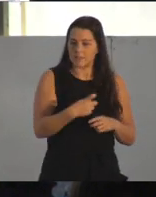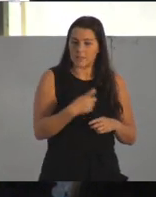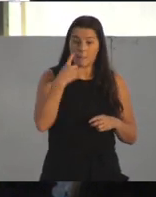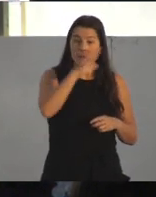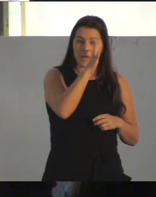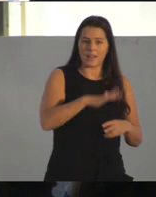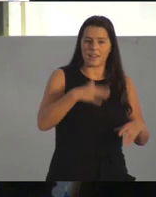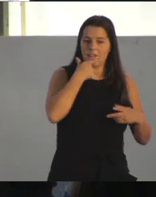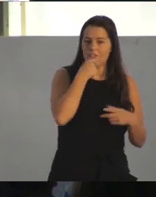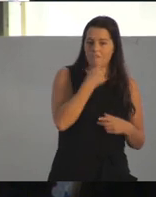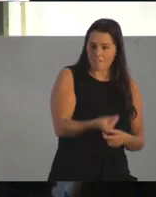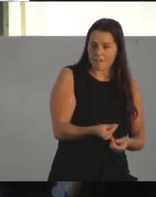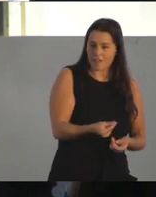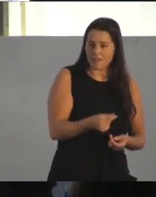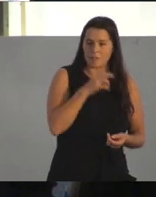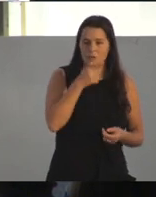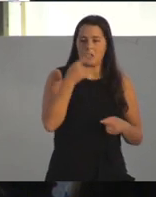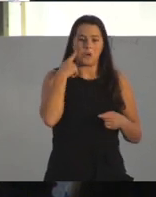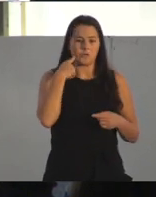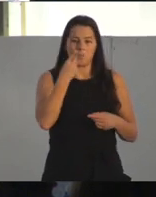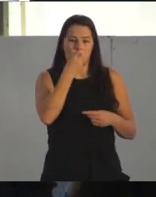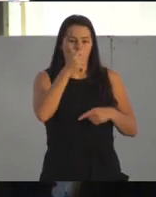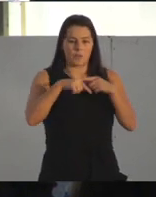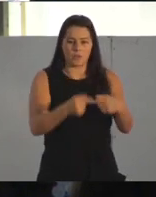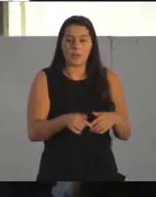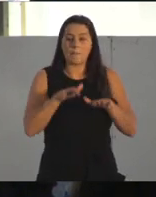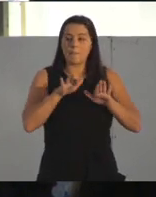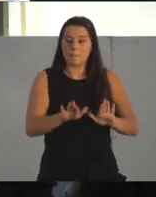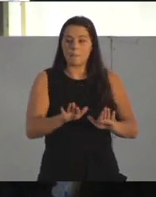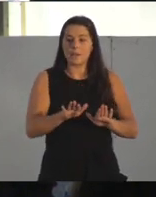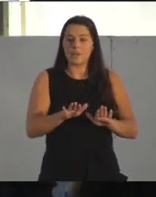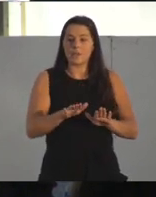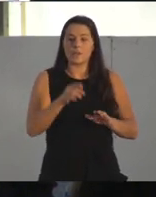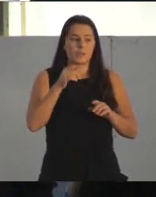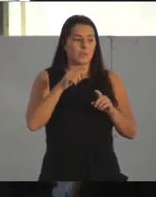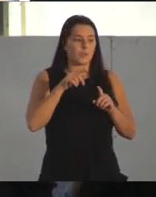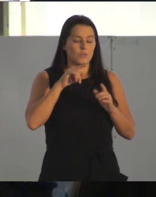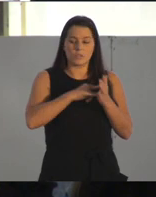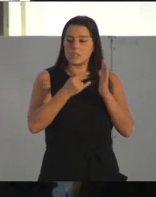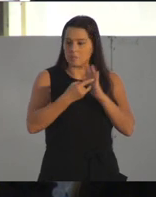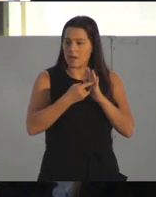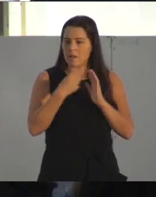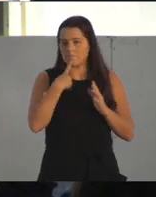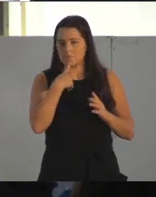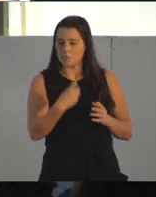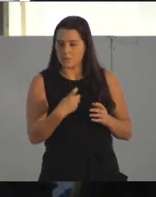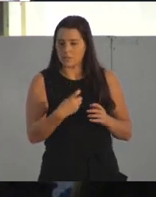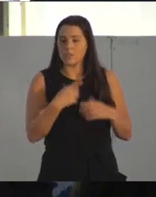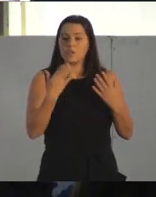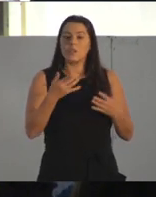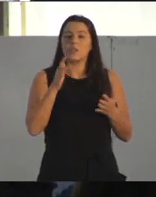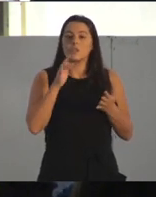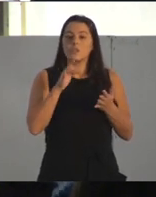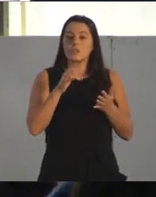porque lo hacemos todos los días, pero es complejo. Luego, ni el diagnóstico ni el abordaje lo puede hacer una persona. Solemos recurrir, o nos